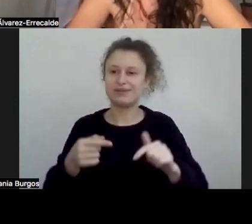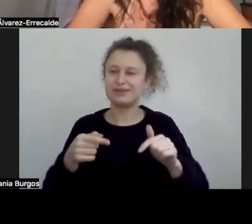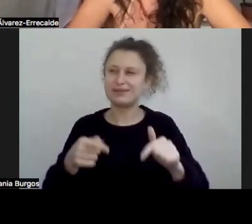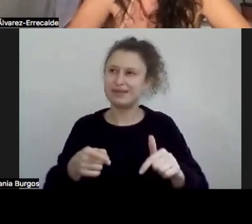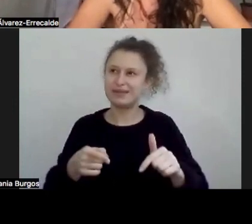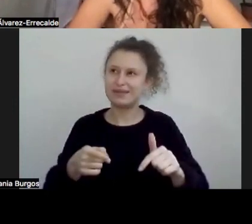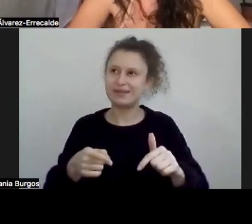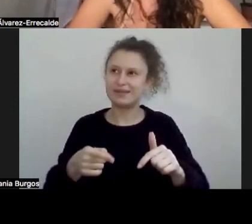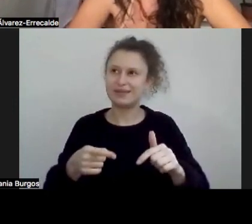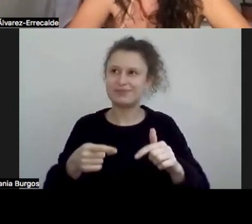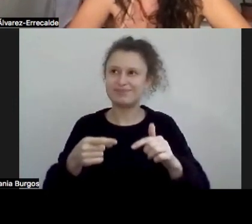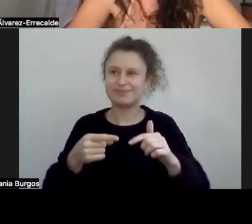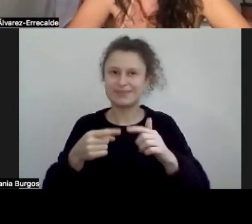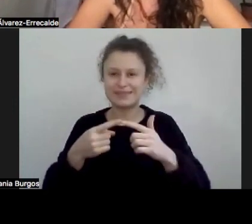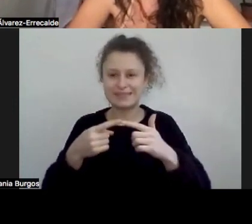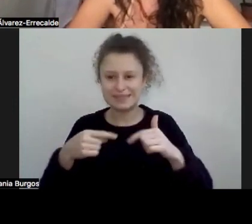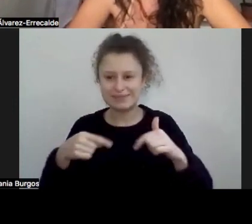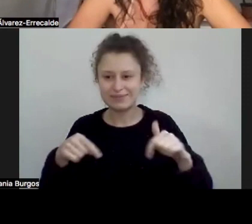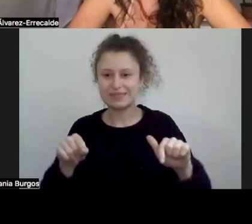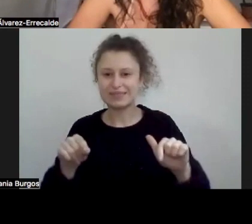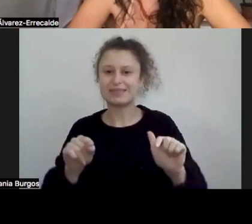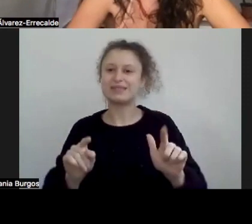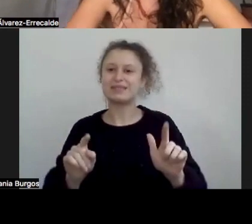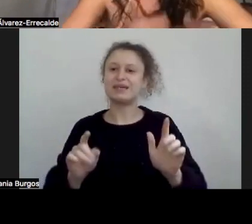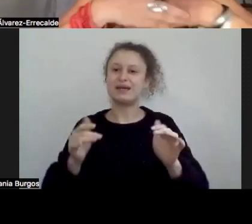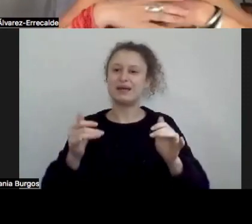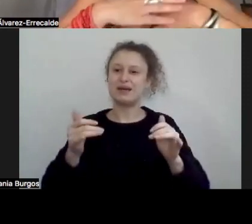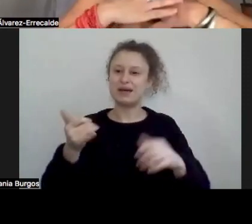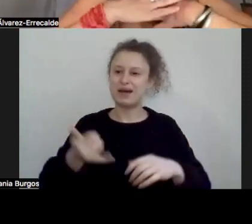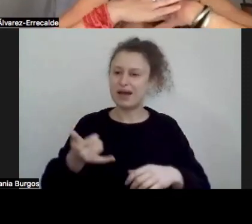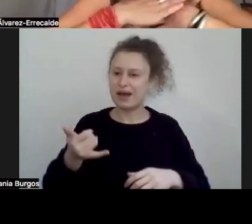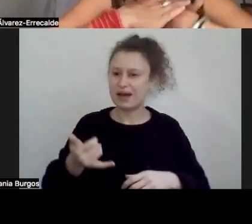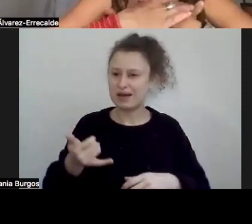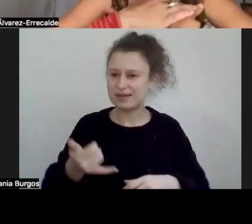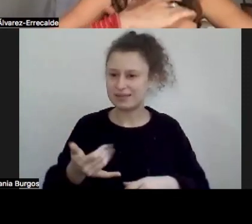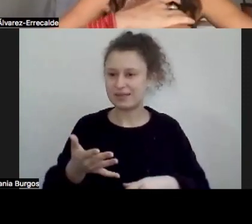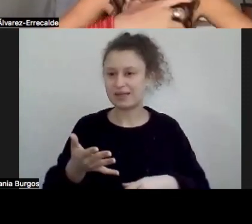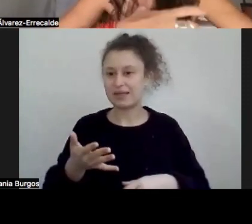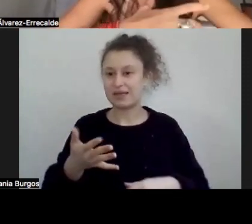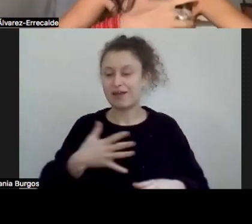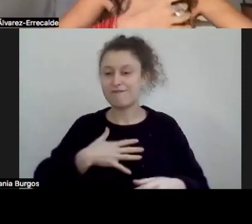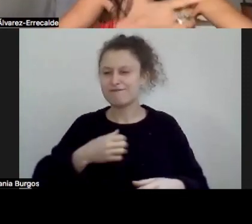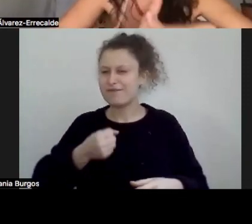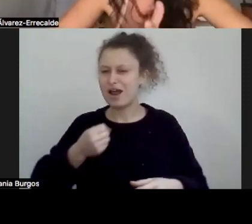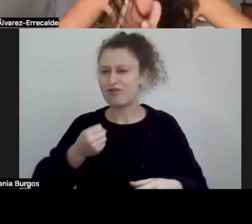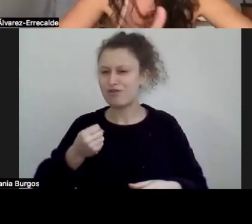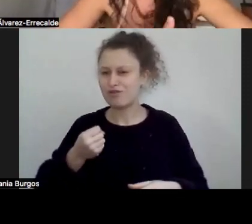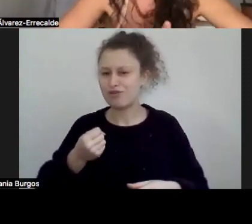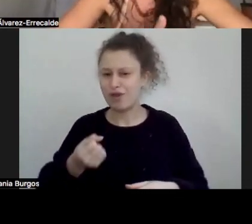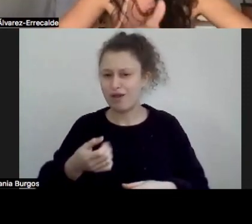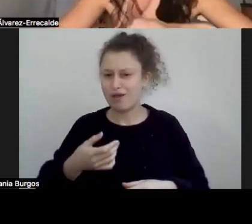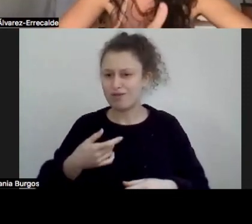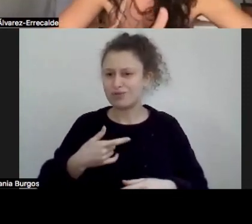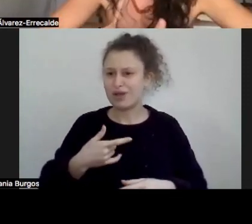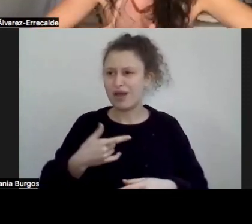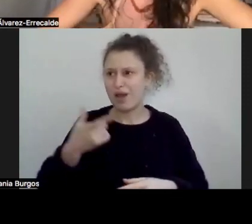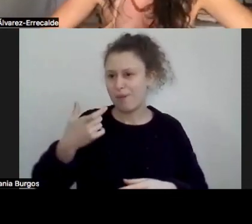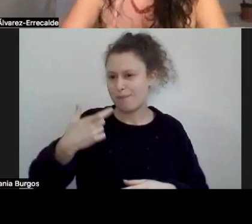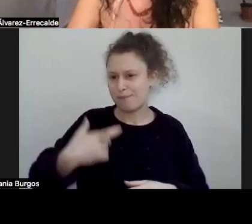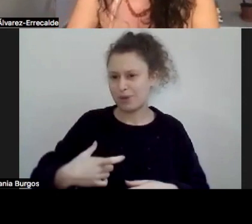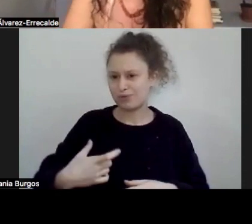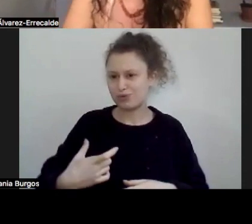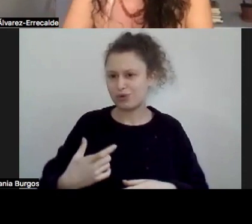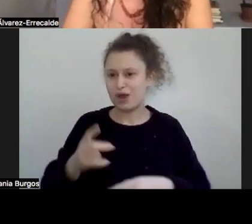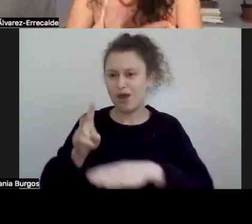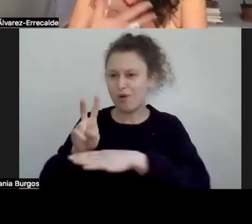existe entre el valor personal que una persona adquiere por cuidar cuando se está